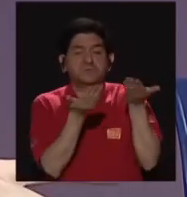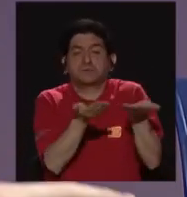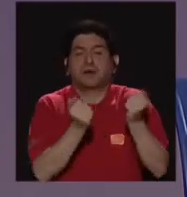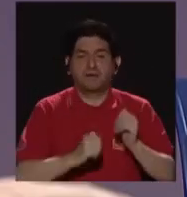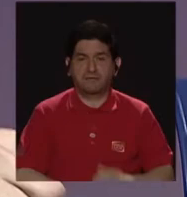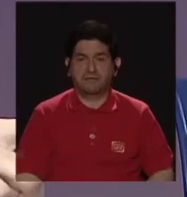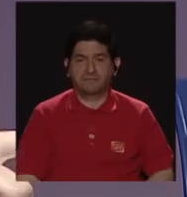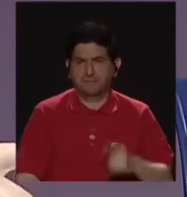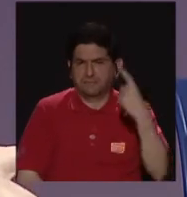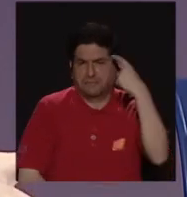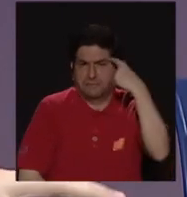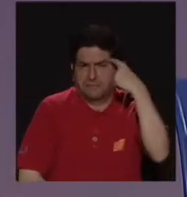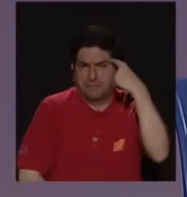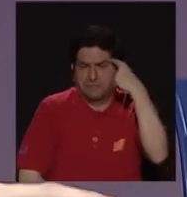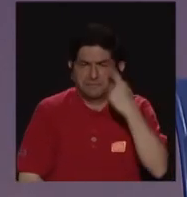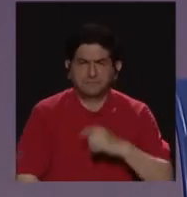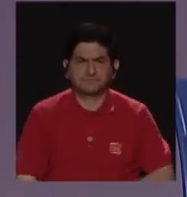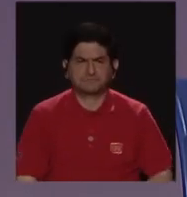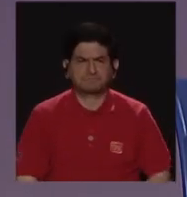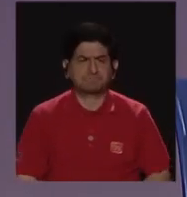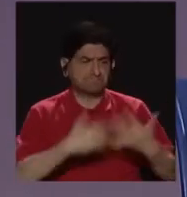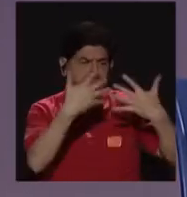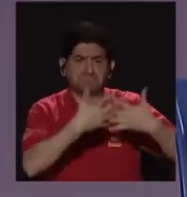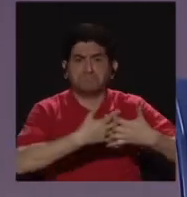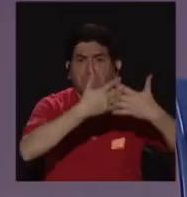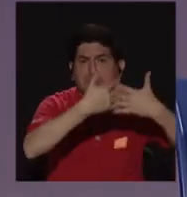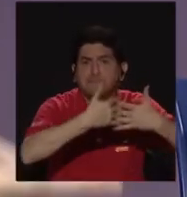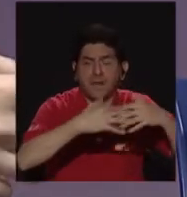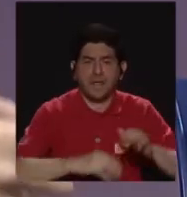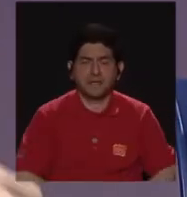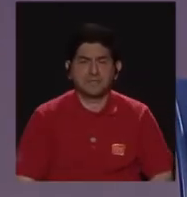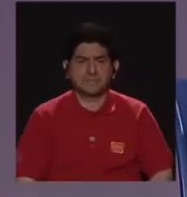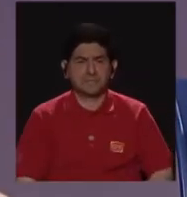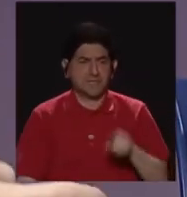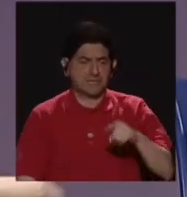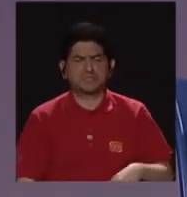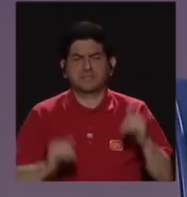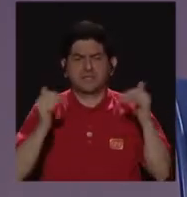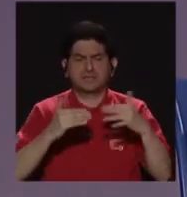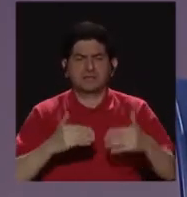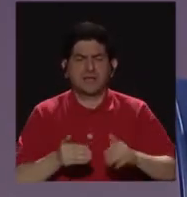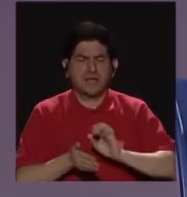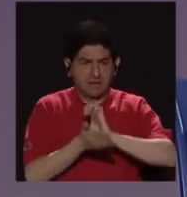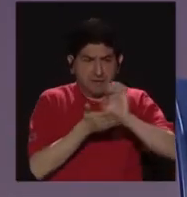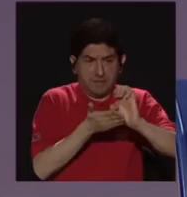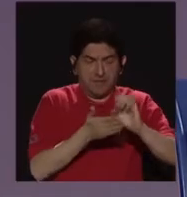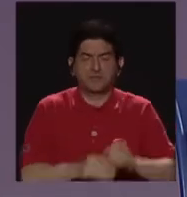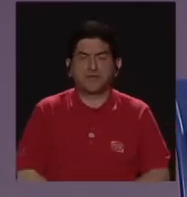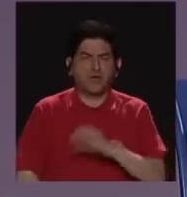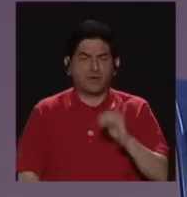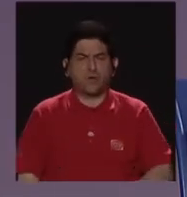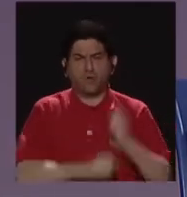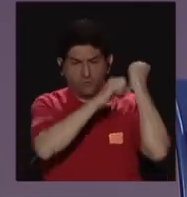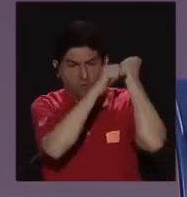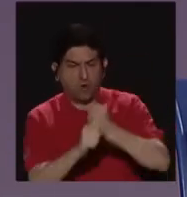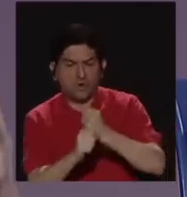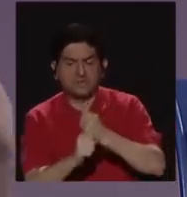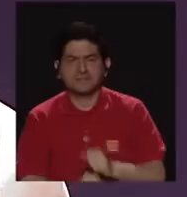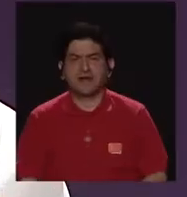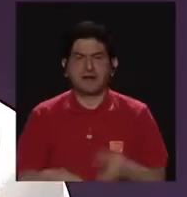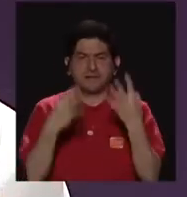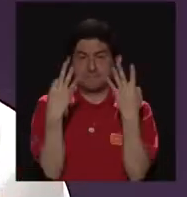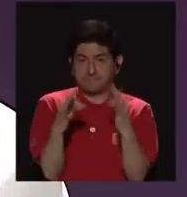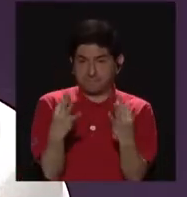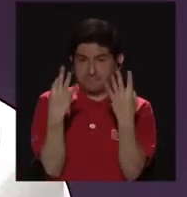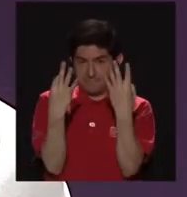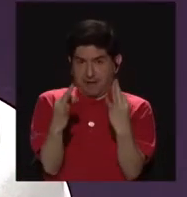digamos empresas de guerra preventiva de colonización para de alguna forma llevar